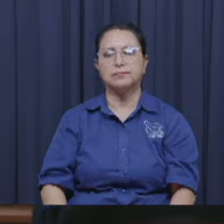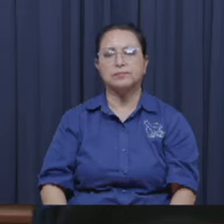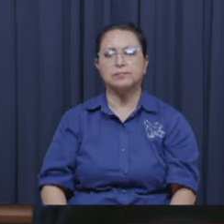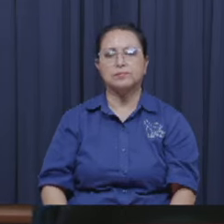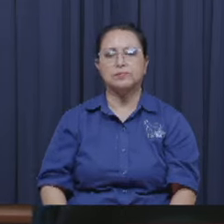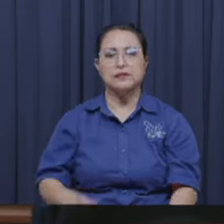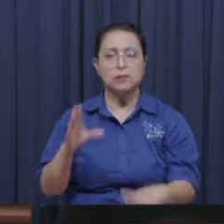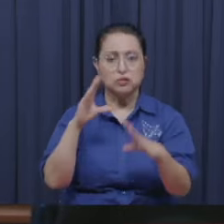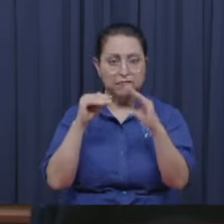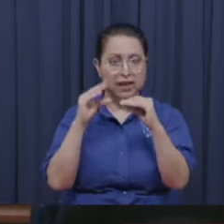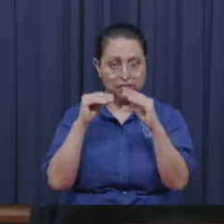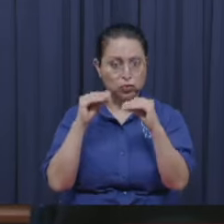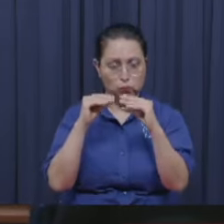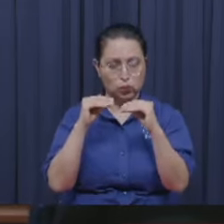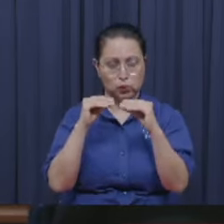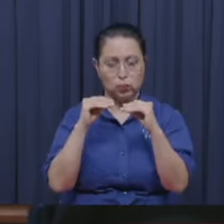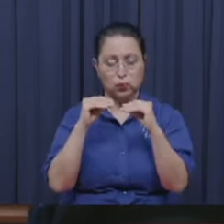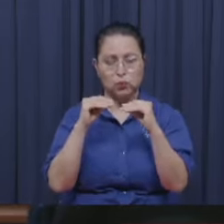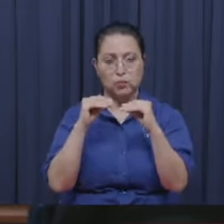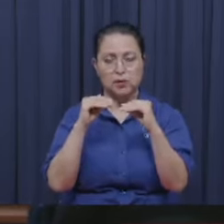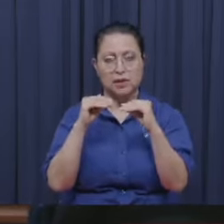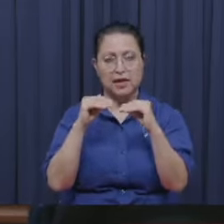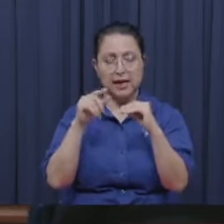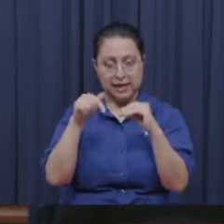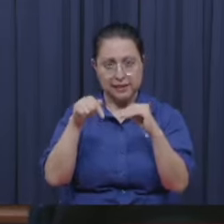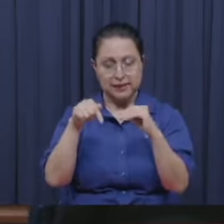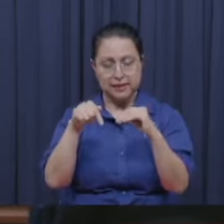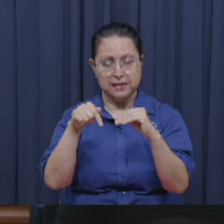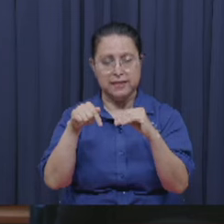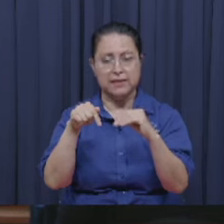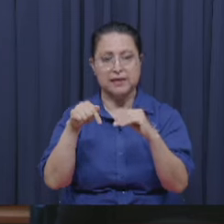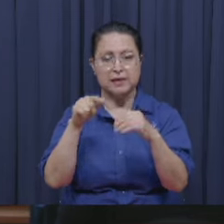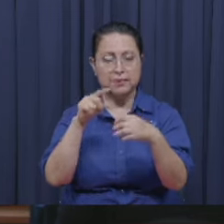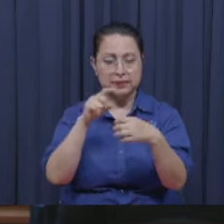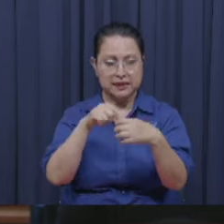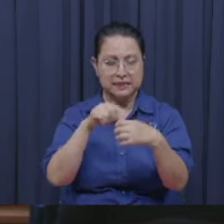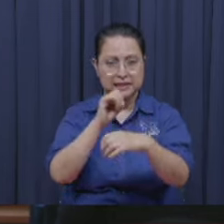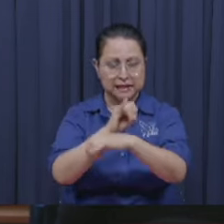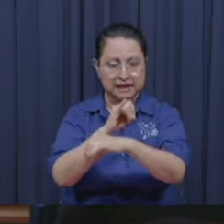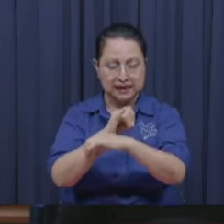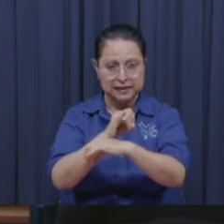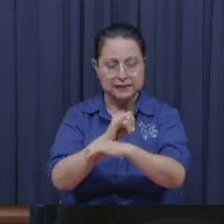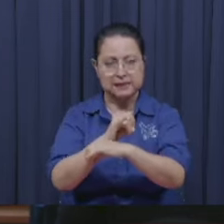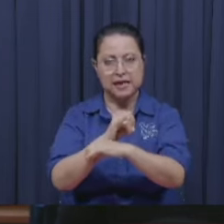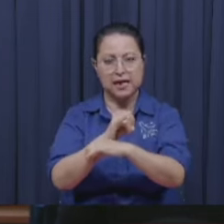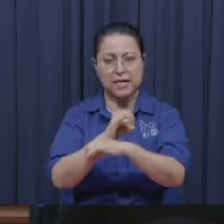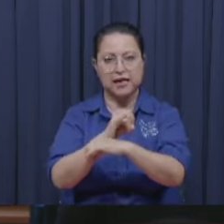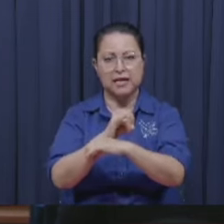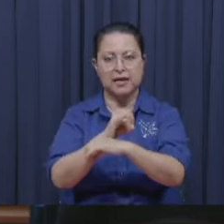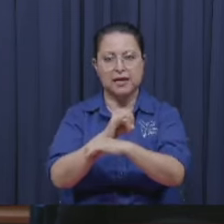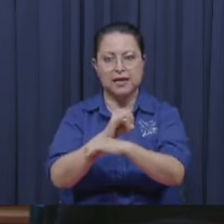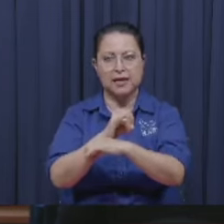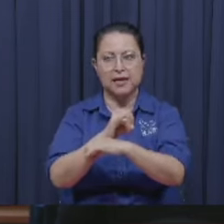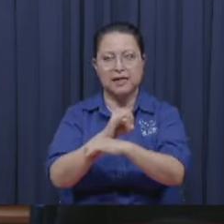Estoy conversando. ¿Habrá alguno dentro de la iglesia que todavía no se le ha quitado?